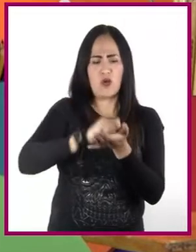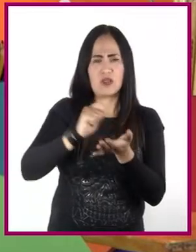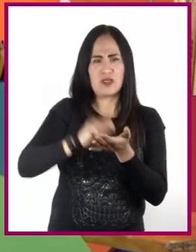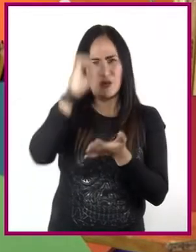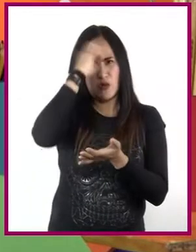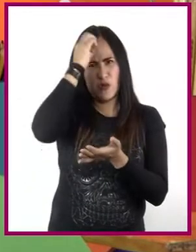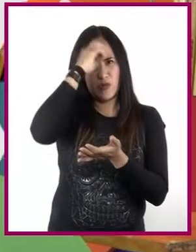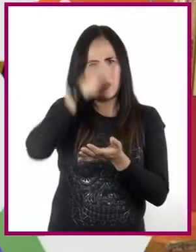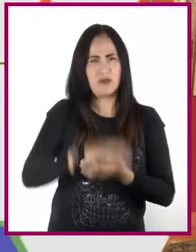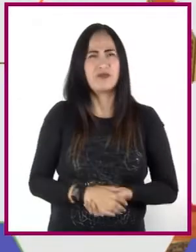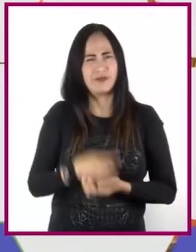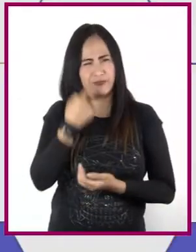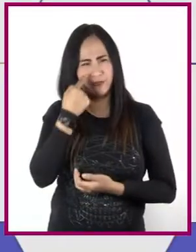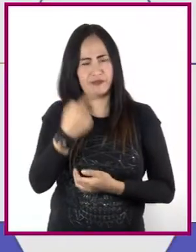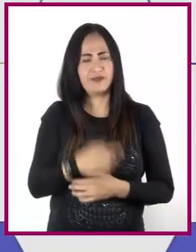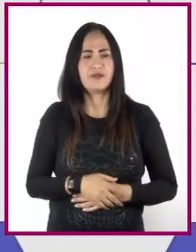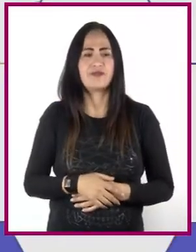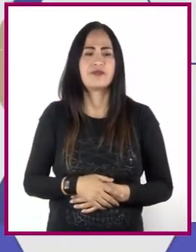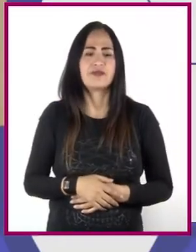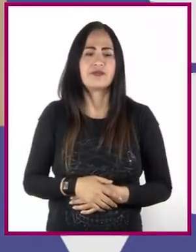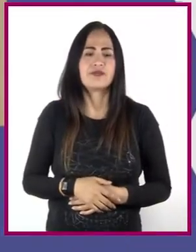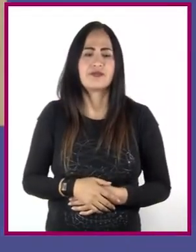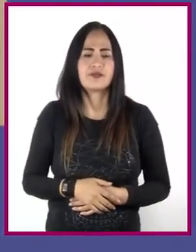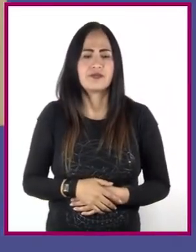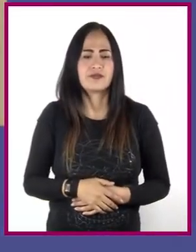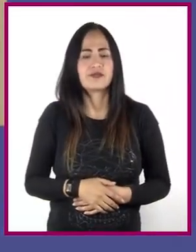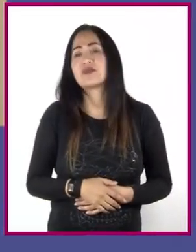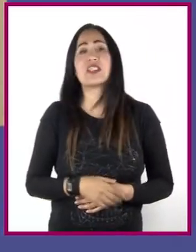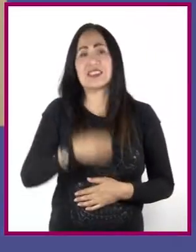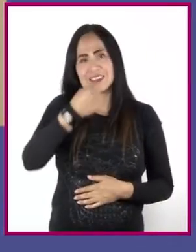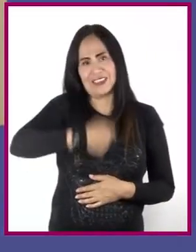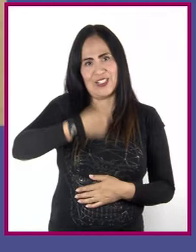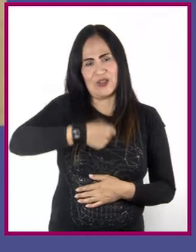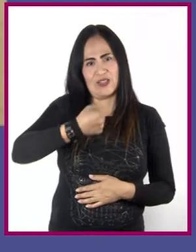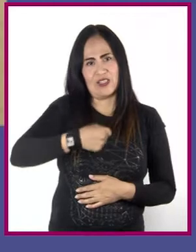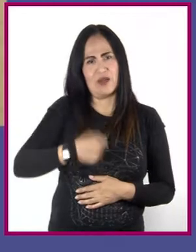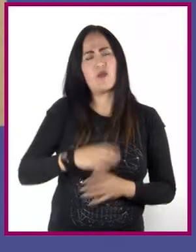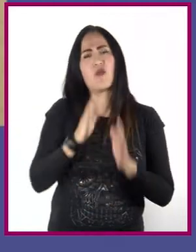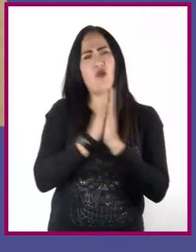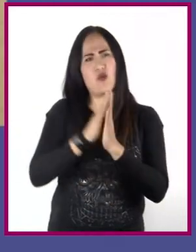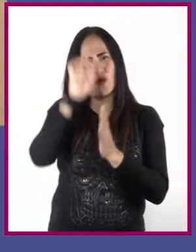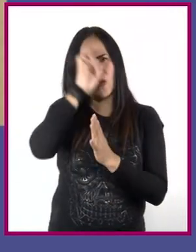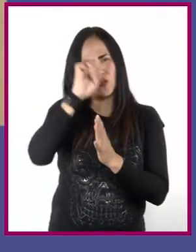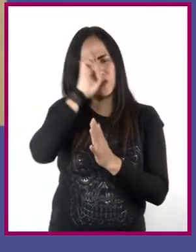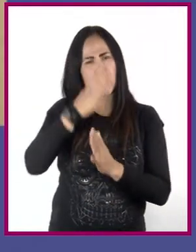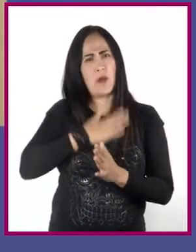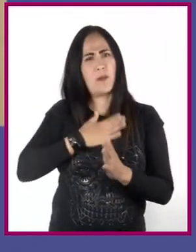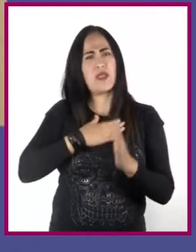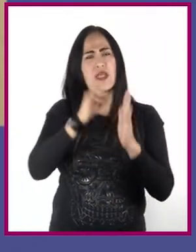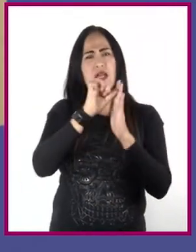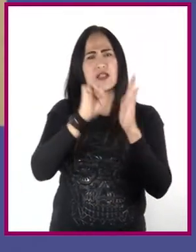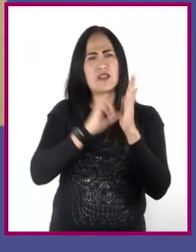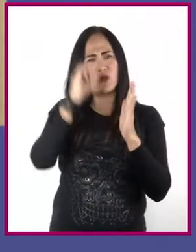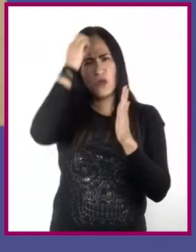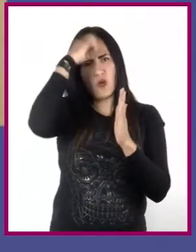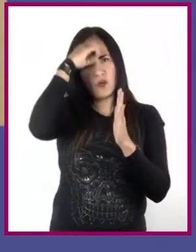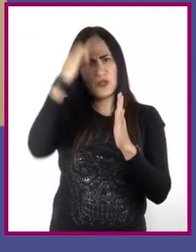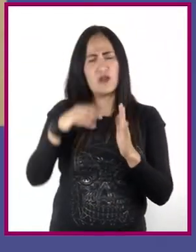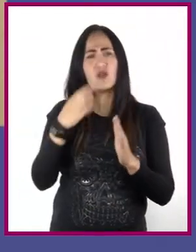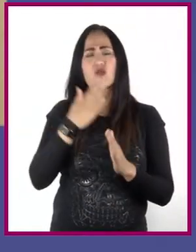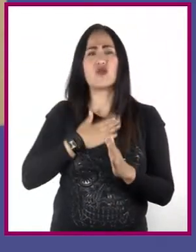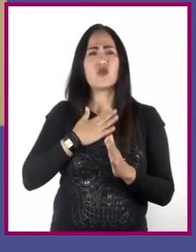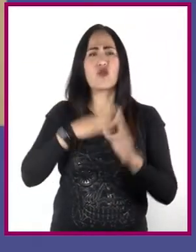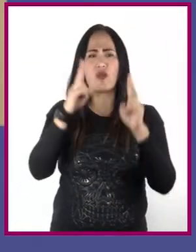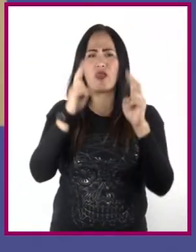opinión. Veamos. Además de saludarles, quiero su consejo para mi artículo de opinión a la hora de seleccionar